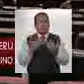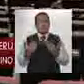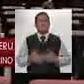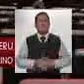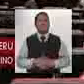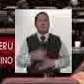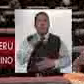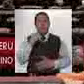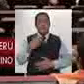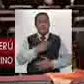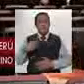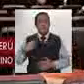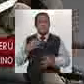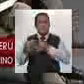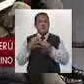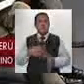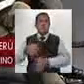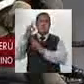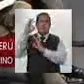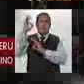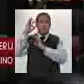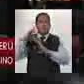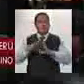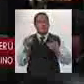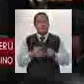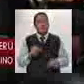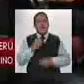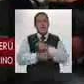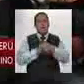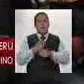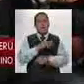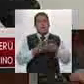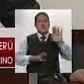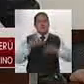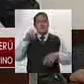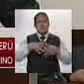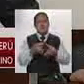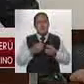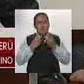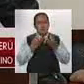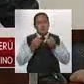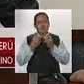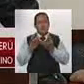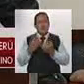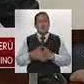Bonjese participó en el Foro Agrario del Perú Agroforum 2013 organizado por Informacción.